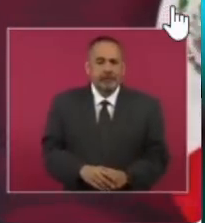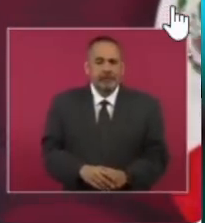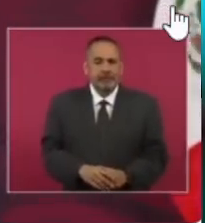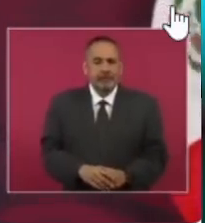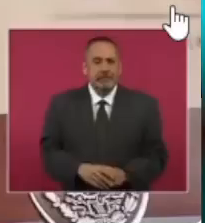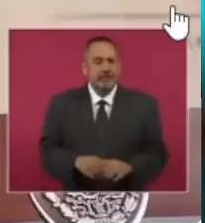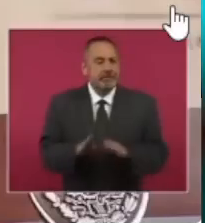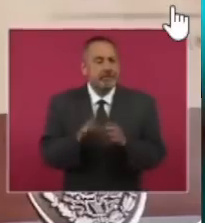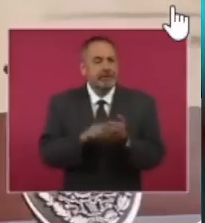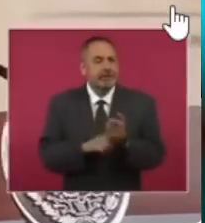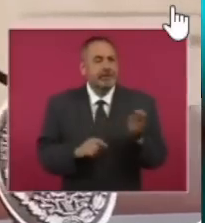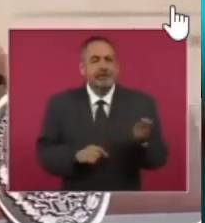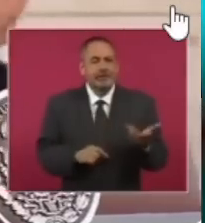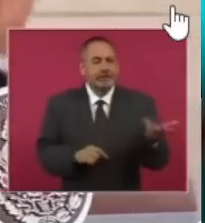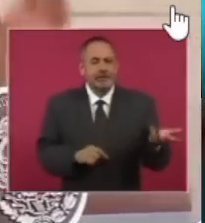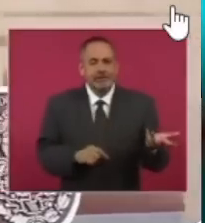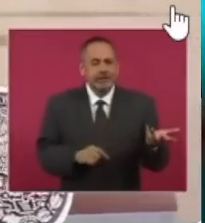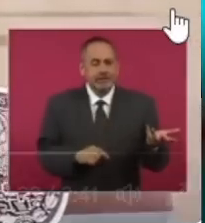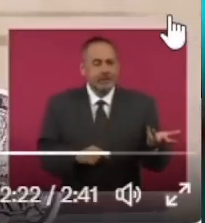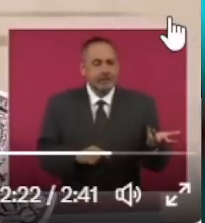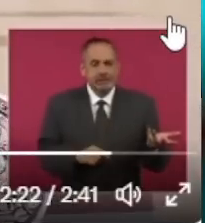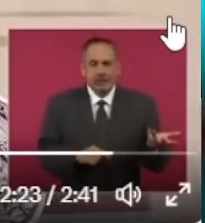se acepte